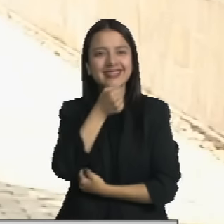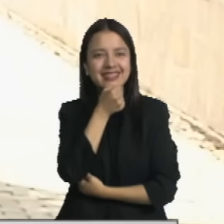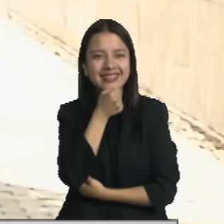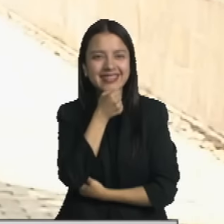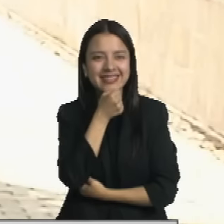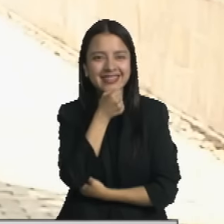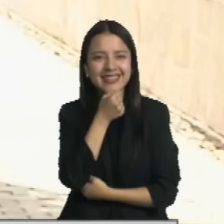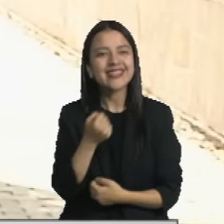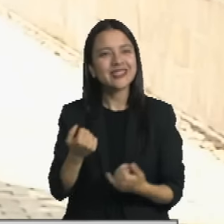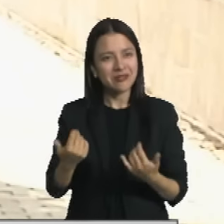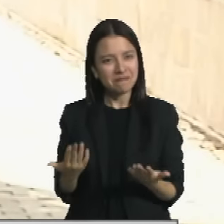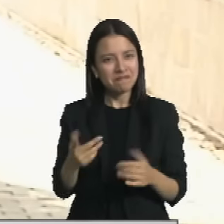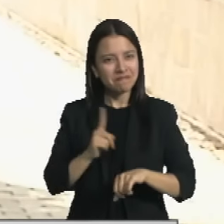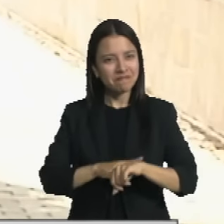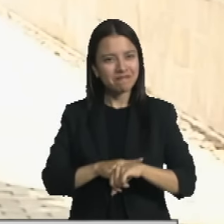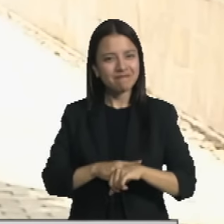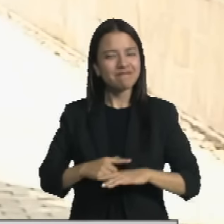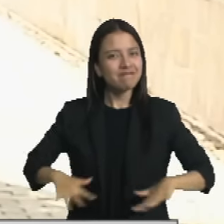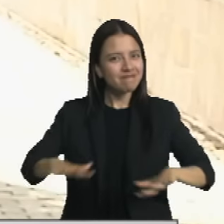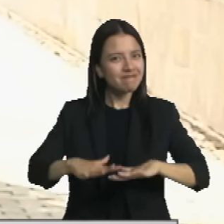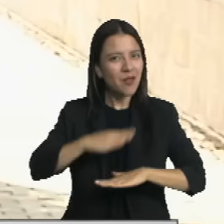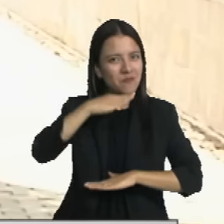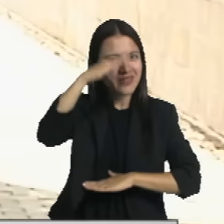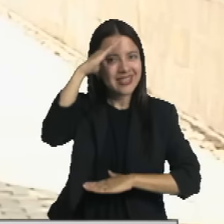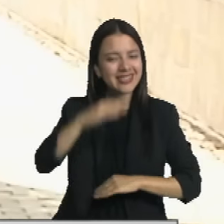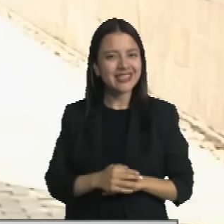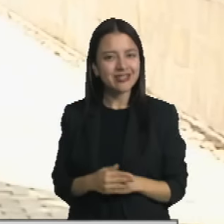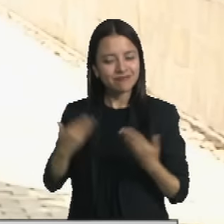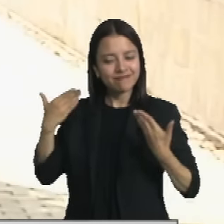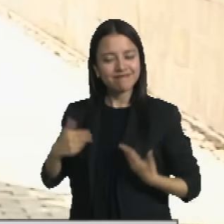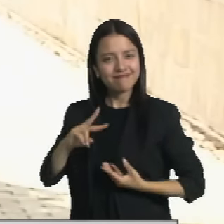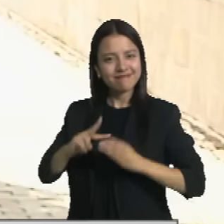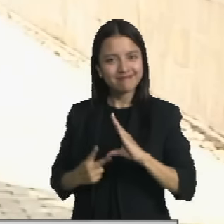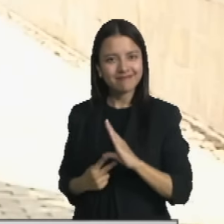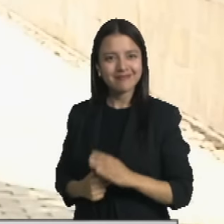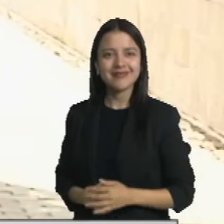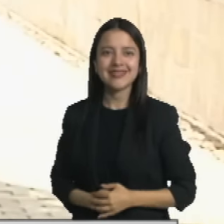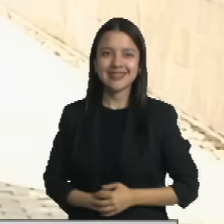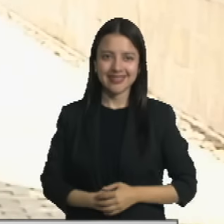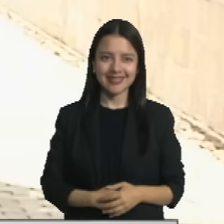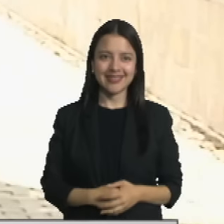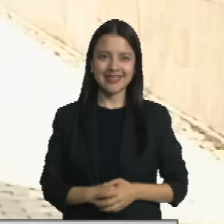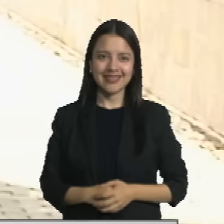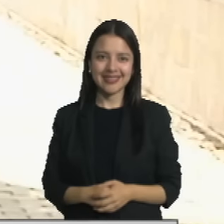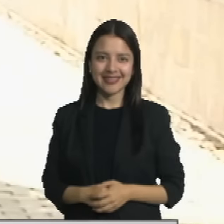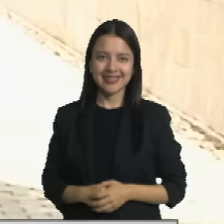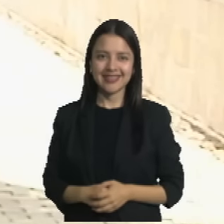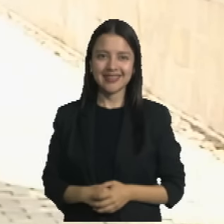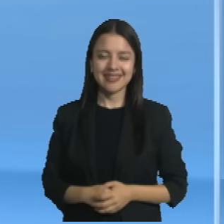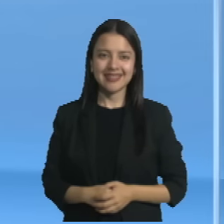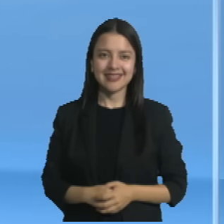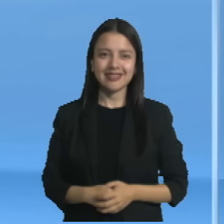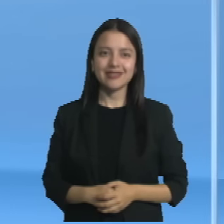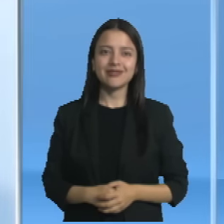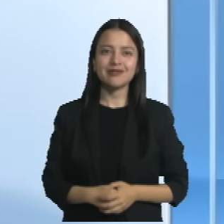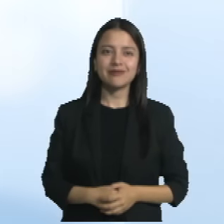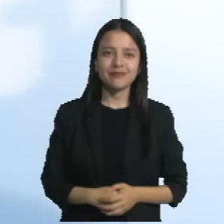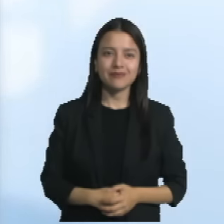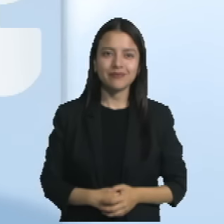a esta hora de la tarde desde la capital de Antioquia. Hernán Muñoz, Noticentro 1, CMI.